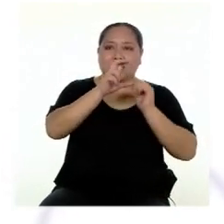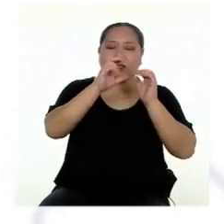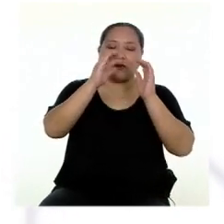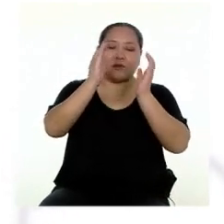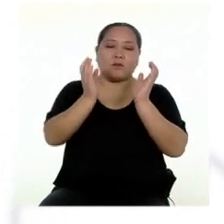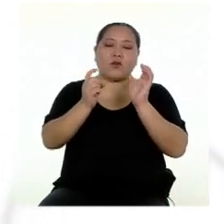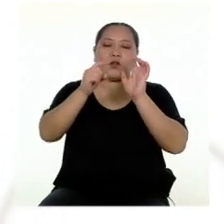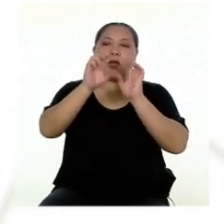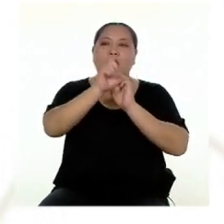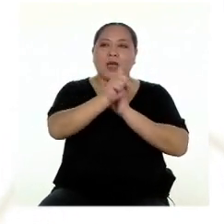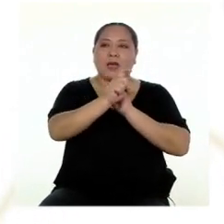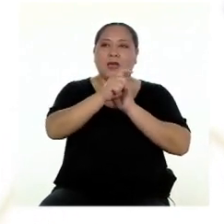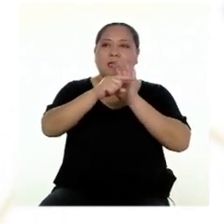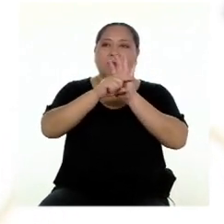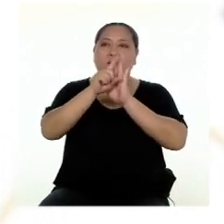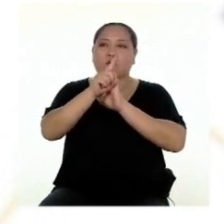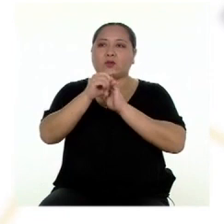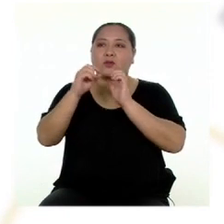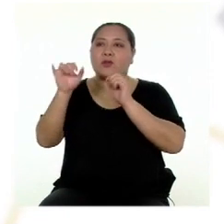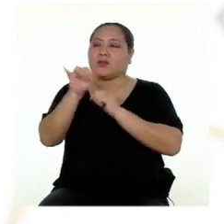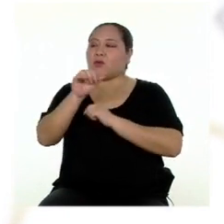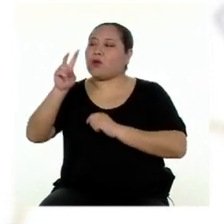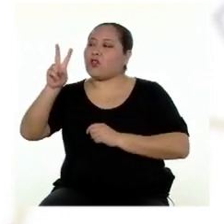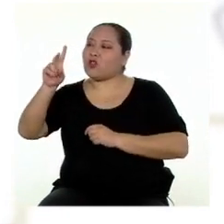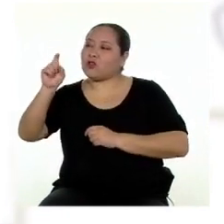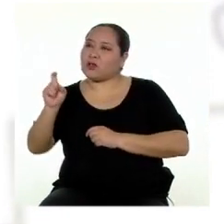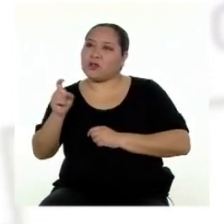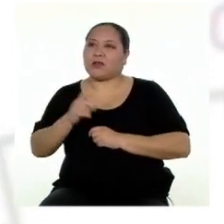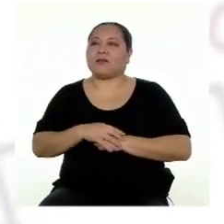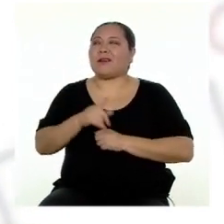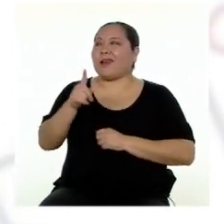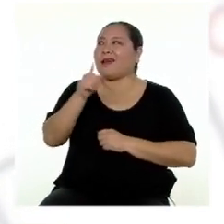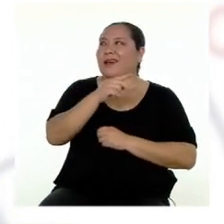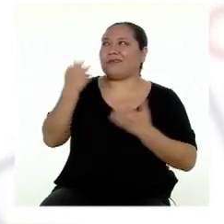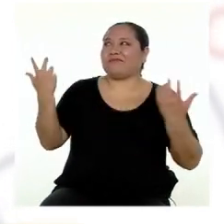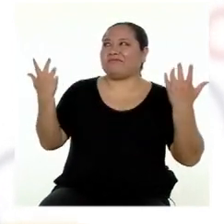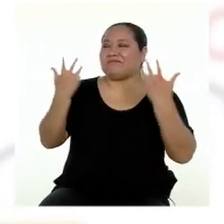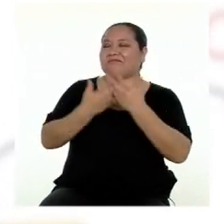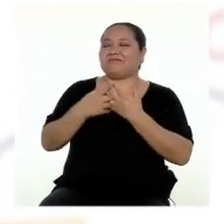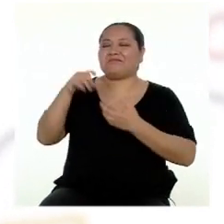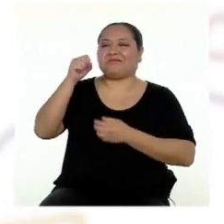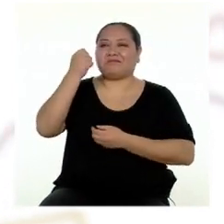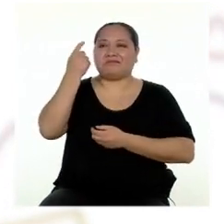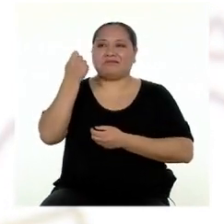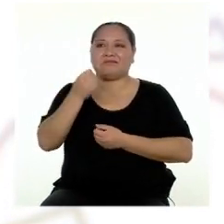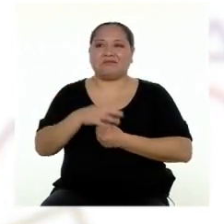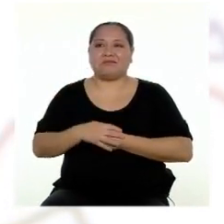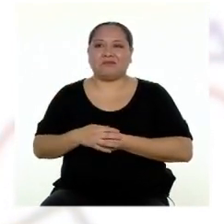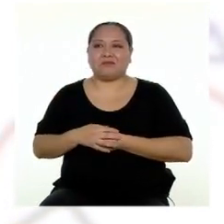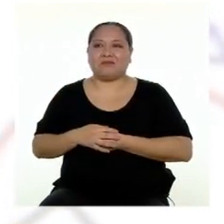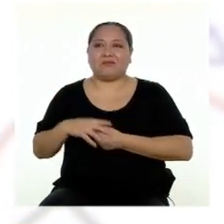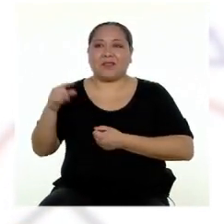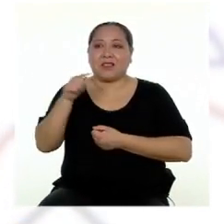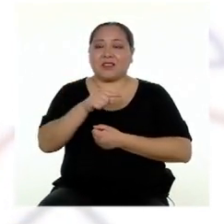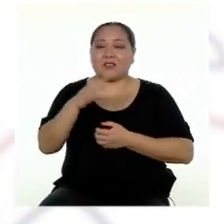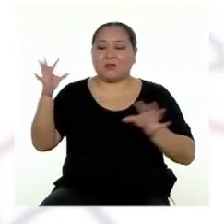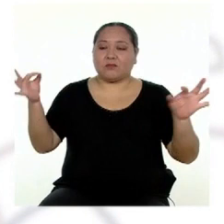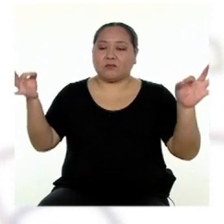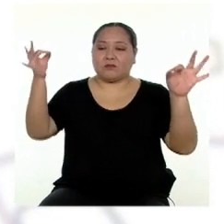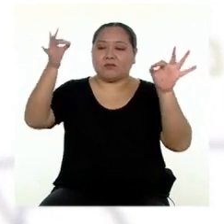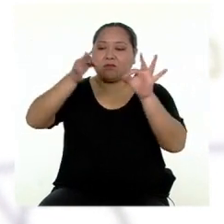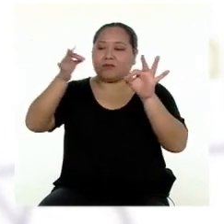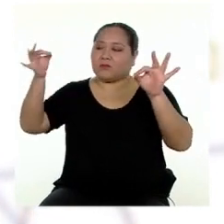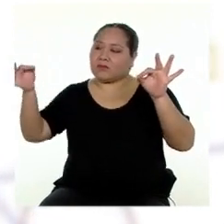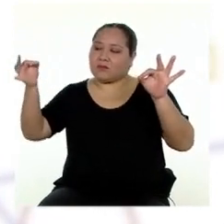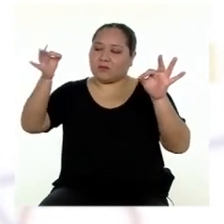menos 1 es igual a 2x. Eso tiene sentido, profesora. ¡Magnífico! Si lo comprobamos reemplazando